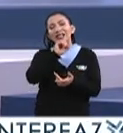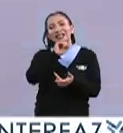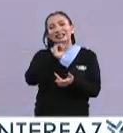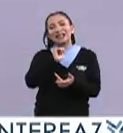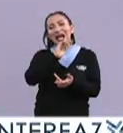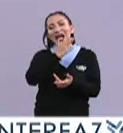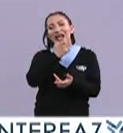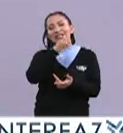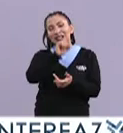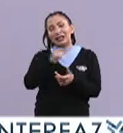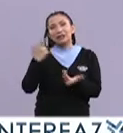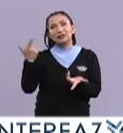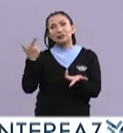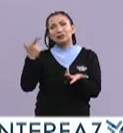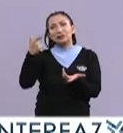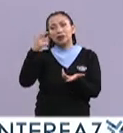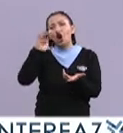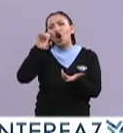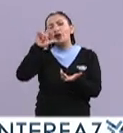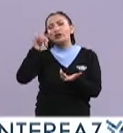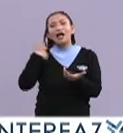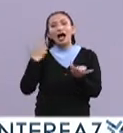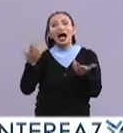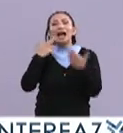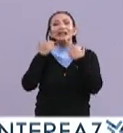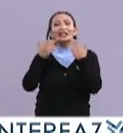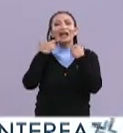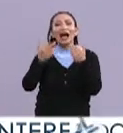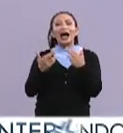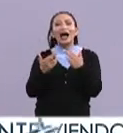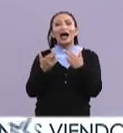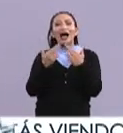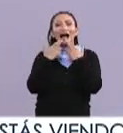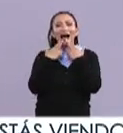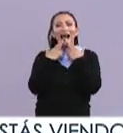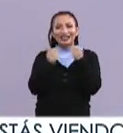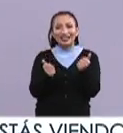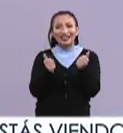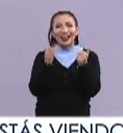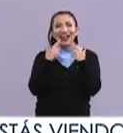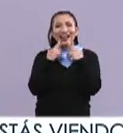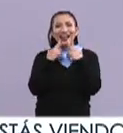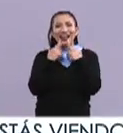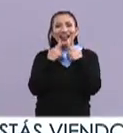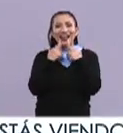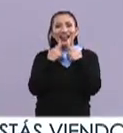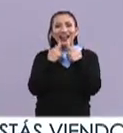en la colonia Rancho, Hacienda Rancho, ahí se me fue el nombre, perdóname.